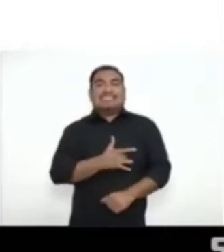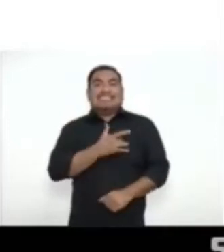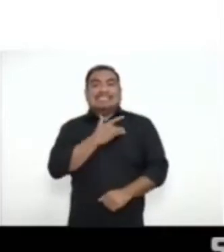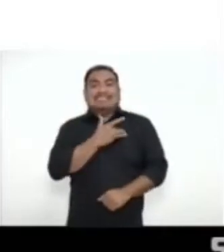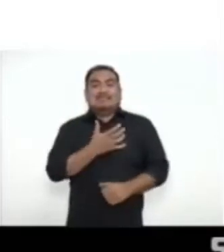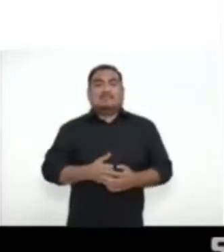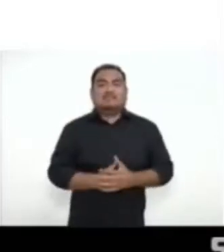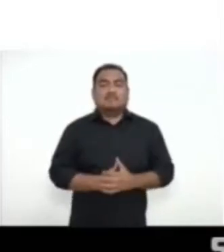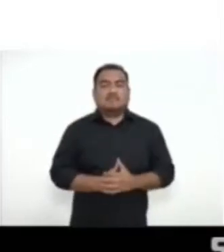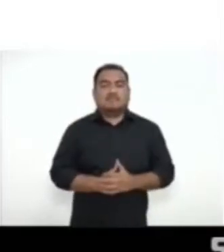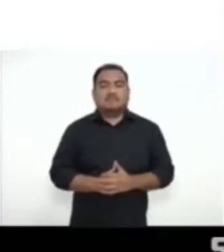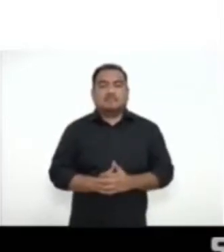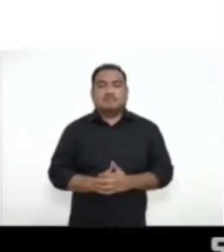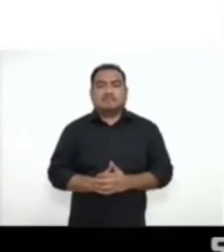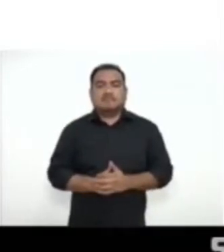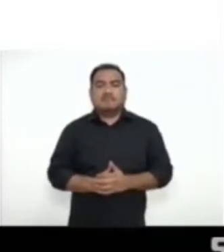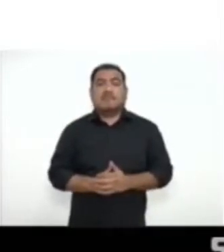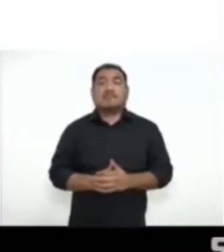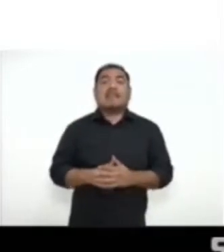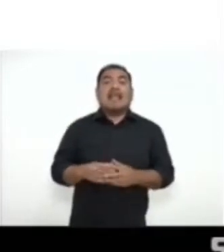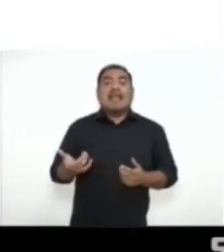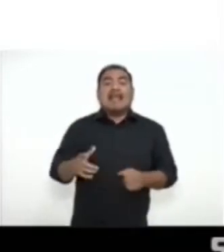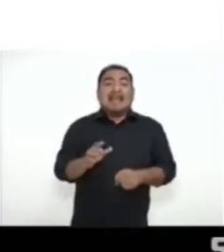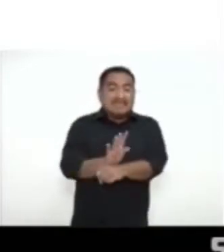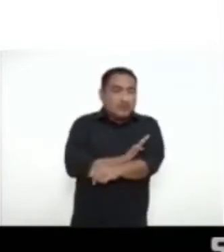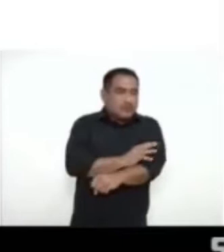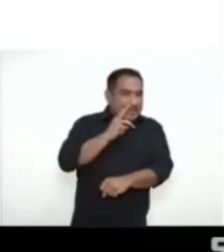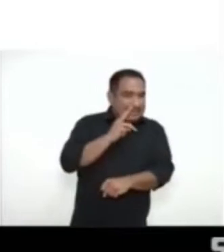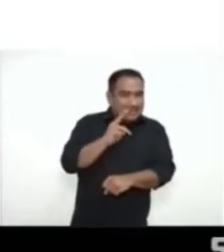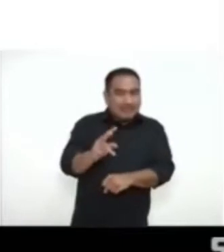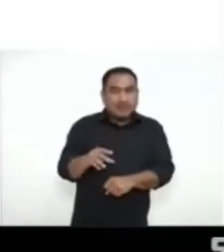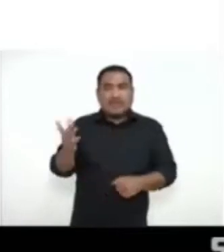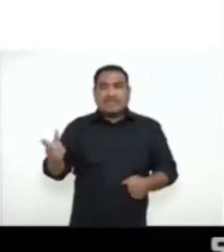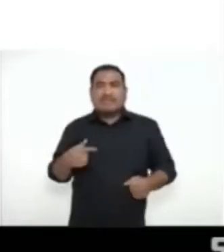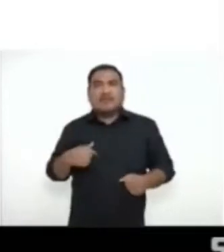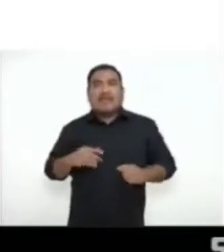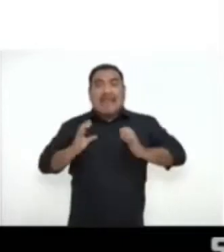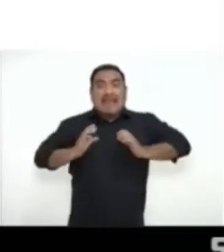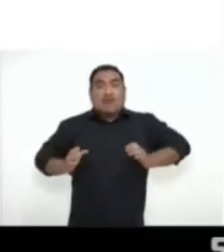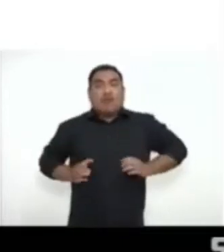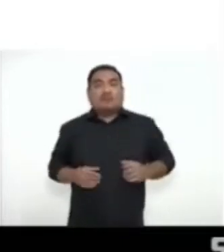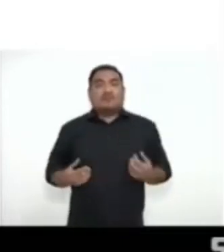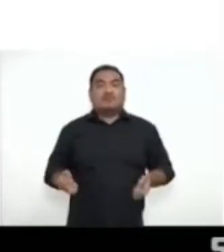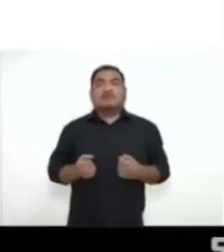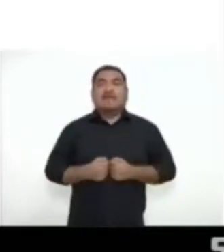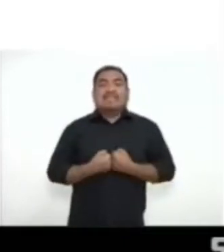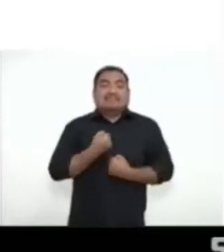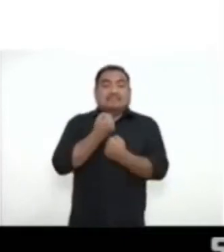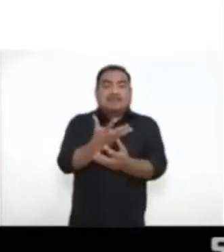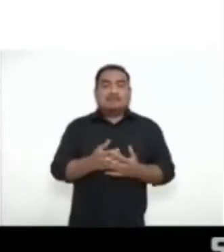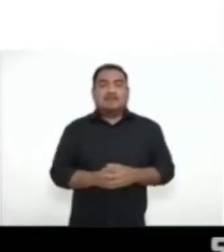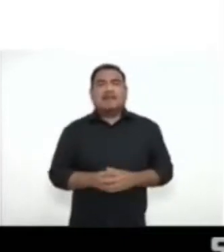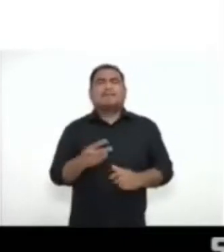sienten. Las emociones, el lenguaje de las emociones son las sensaciones corporales. ¿Qué es